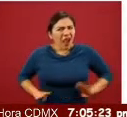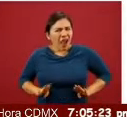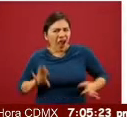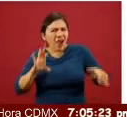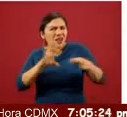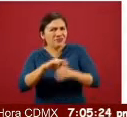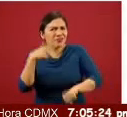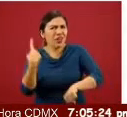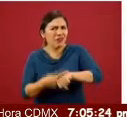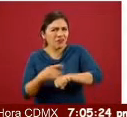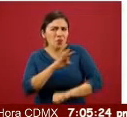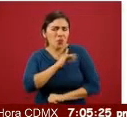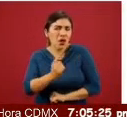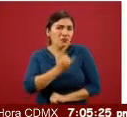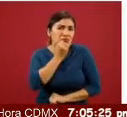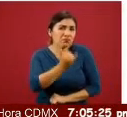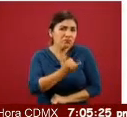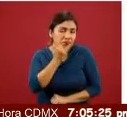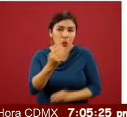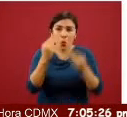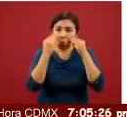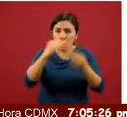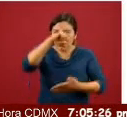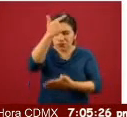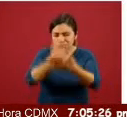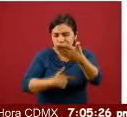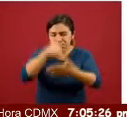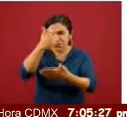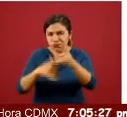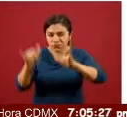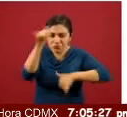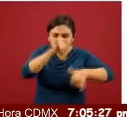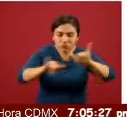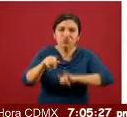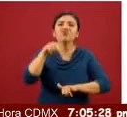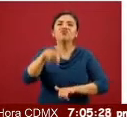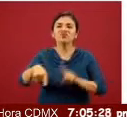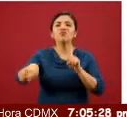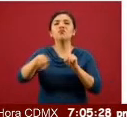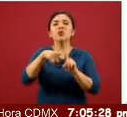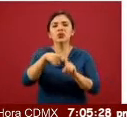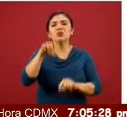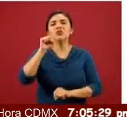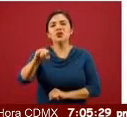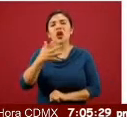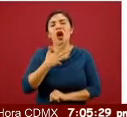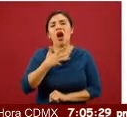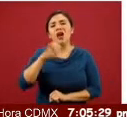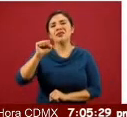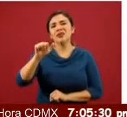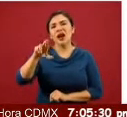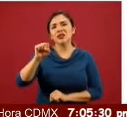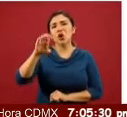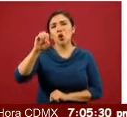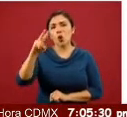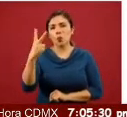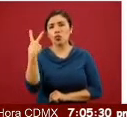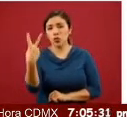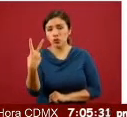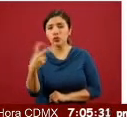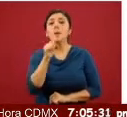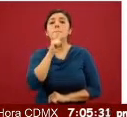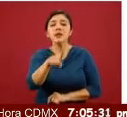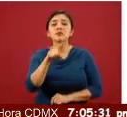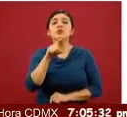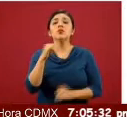enfermedad, fueron muestreados y su prueba salió positiva al virus SARS-CoV-2. Pero así también